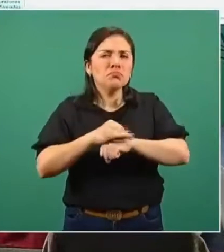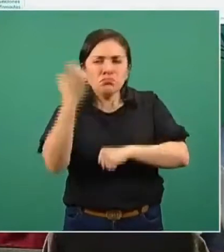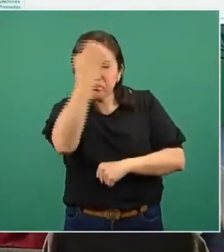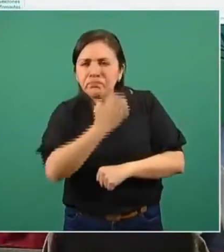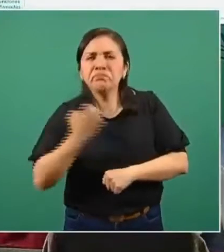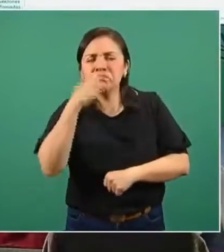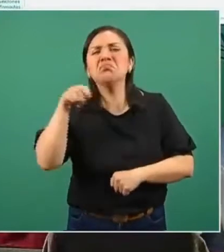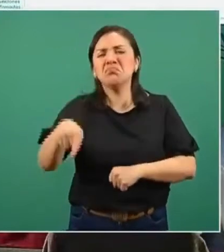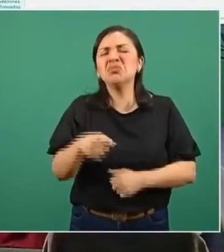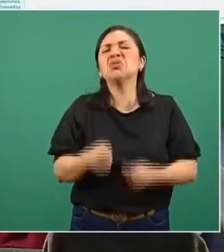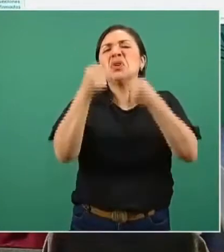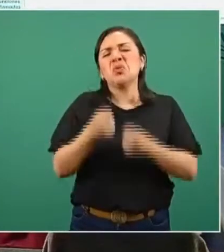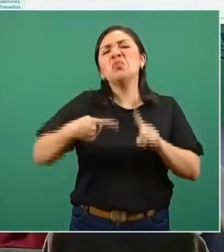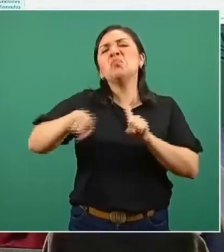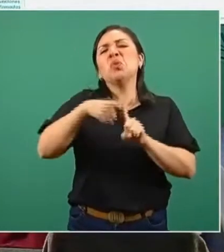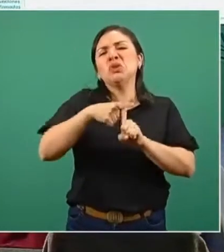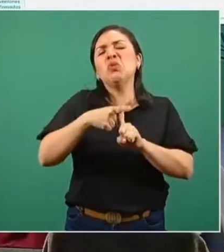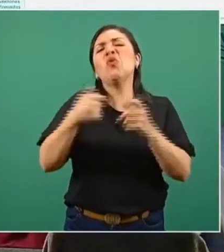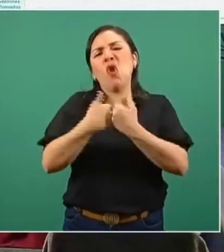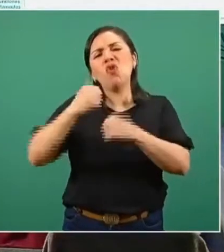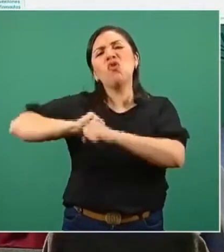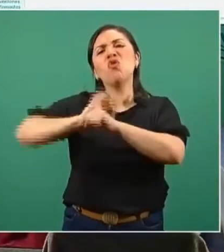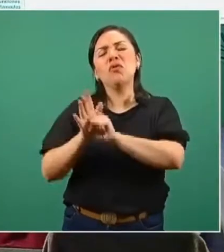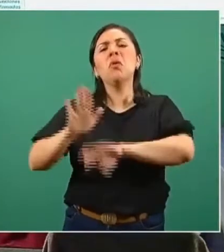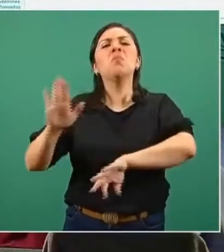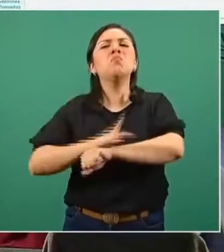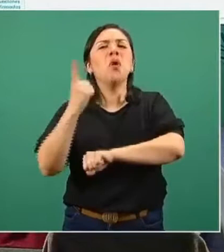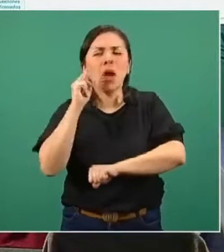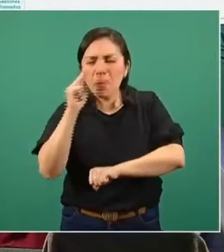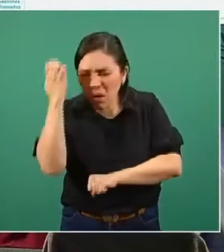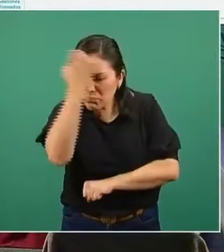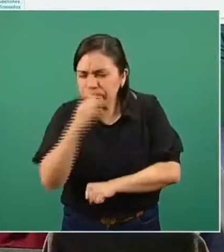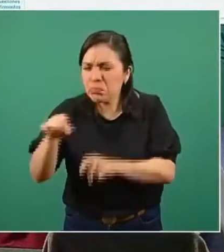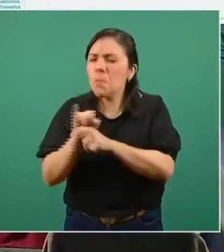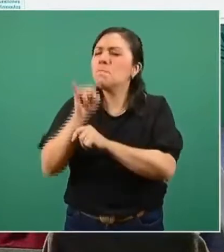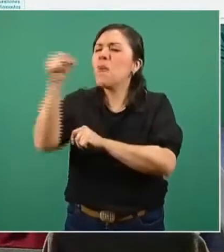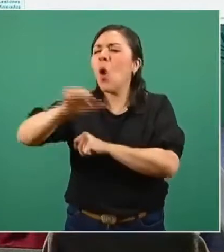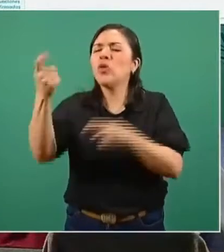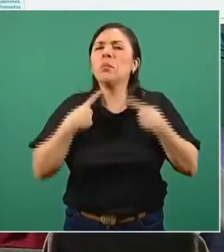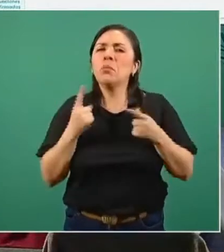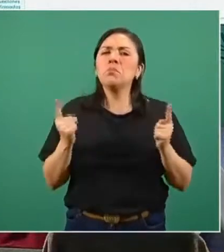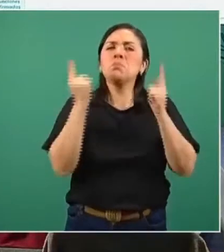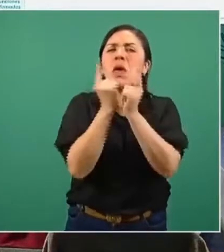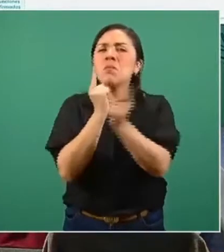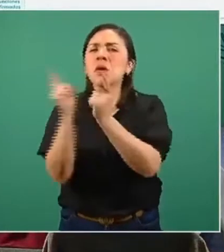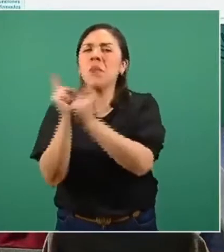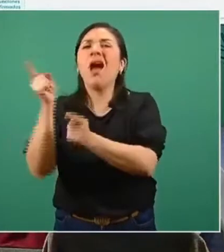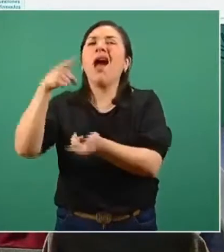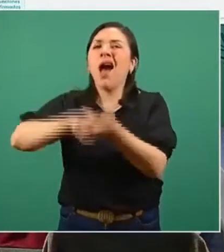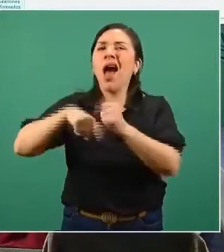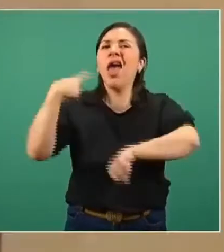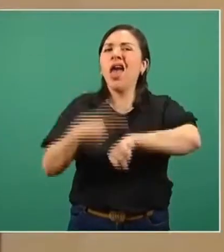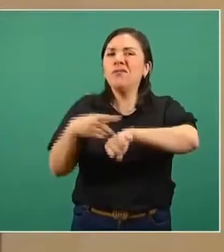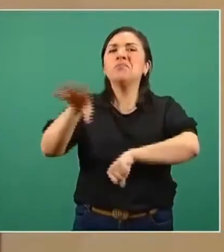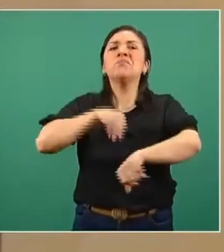positivos al virus SARS-CoV-2, ya sea mediante la asociación epidemiológica. Esto quiere decir cuando es un